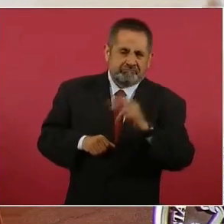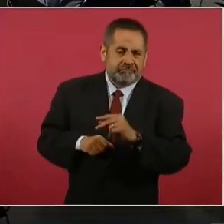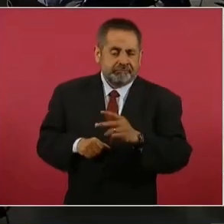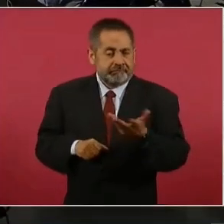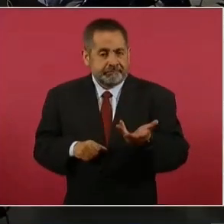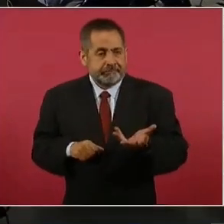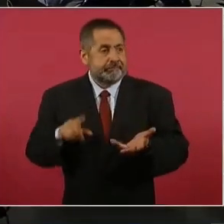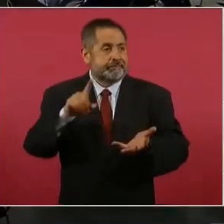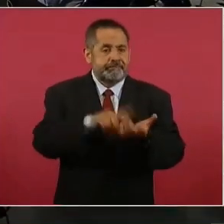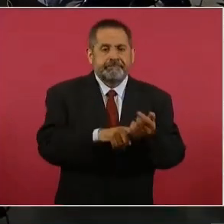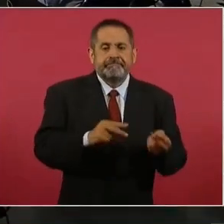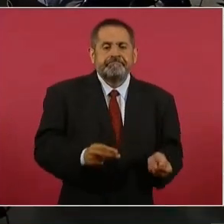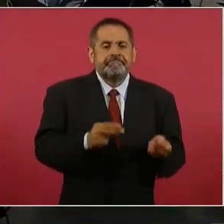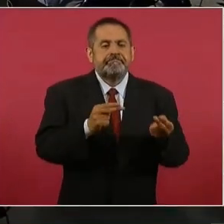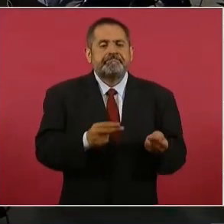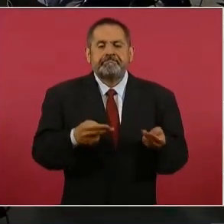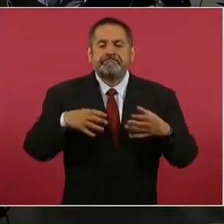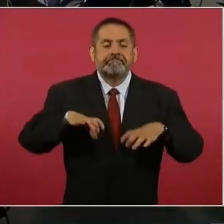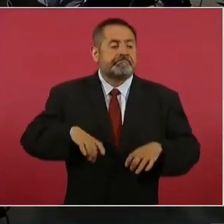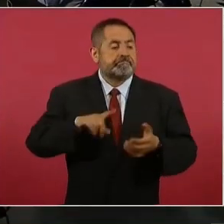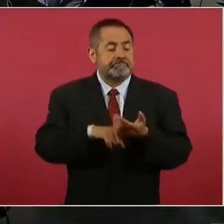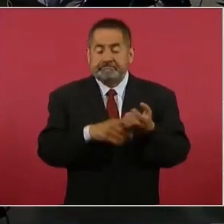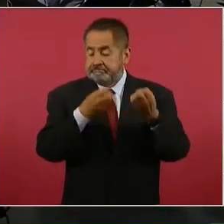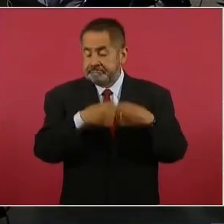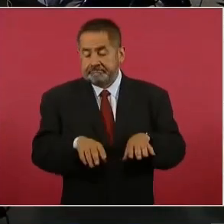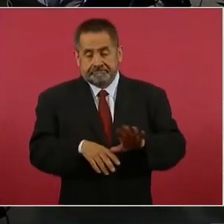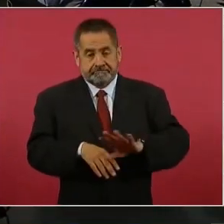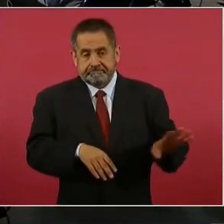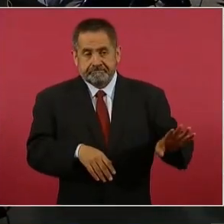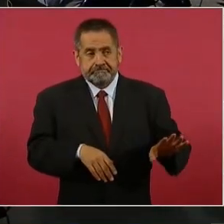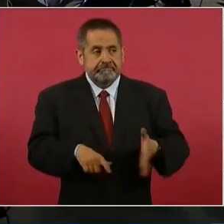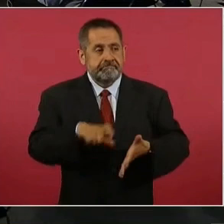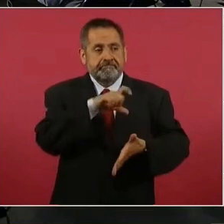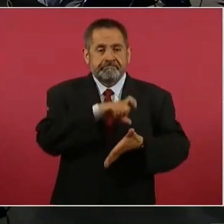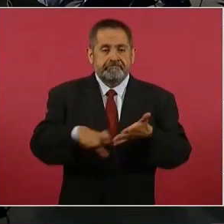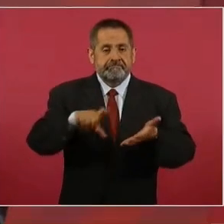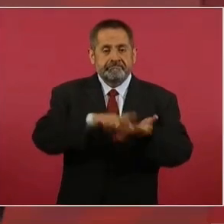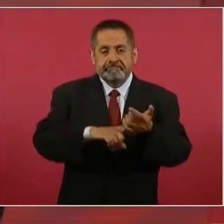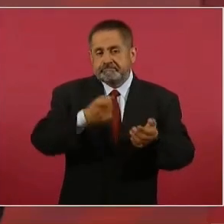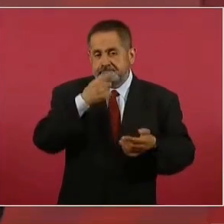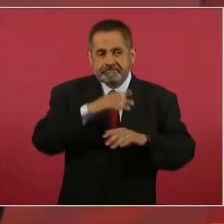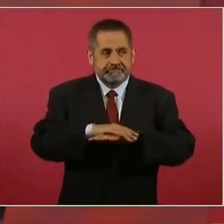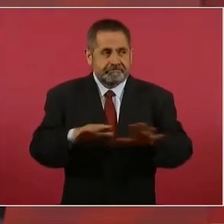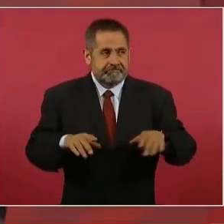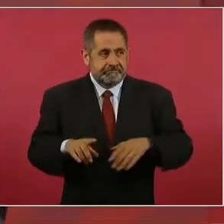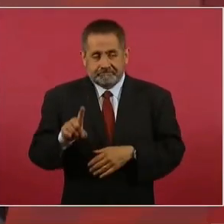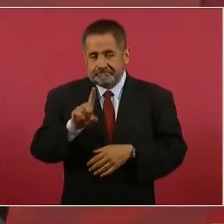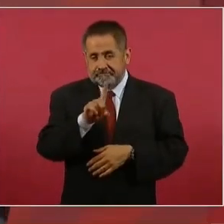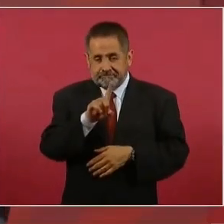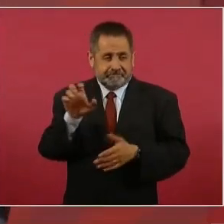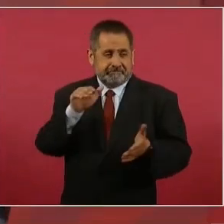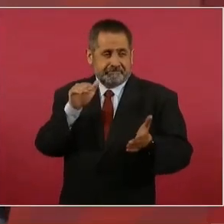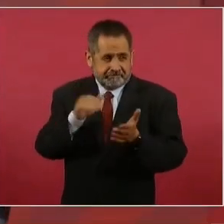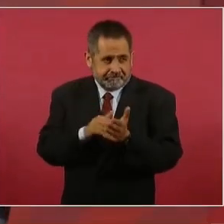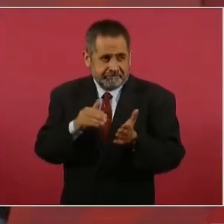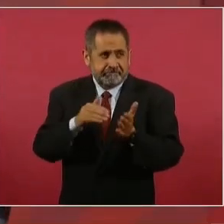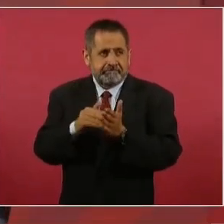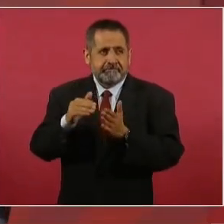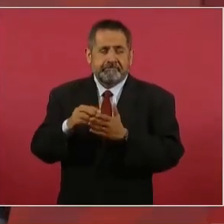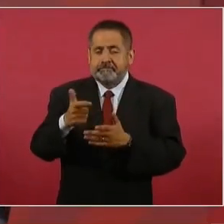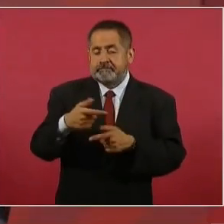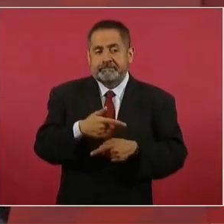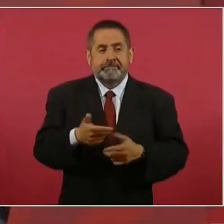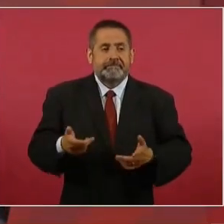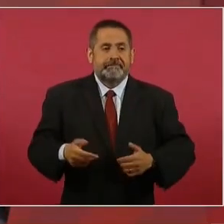Porque tenían el negocio de la compra de los medicamentos, 100,000 millones de pesos.